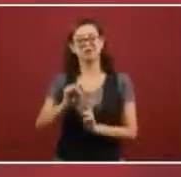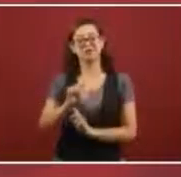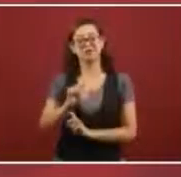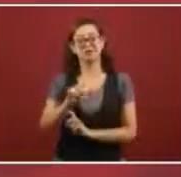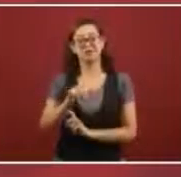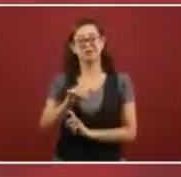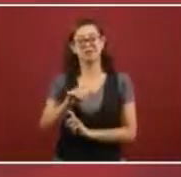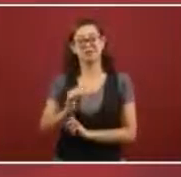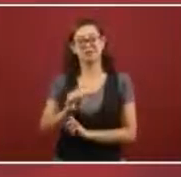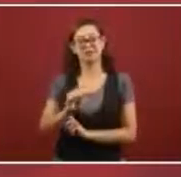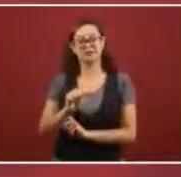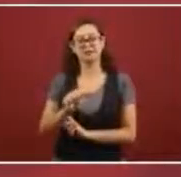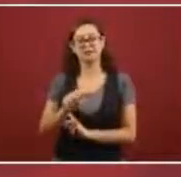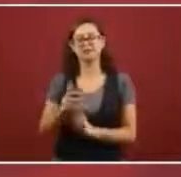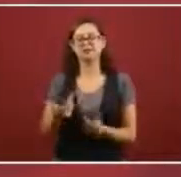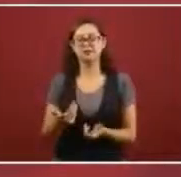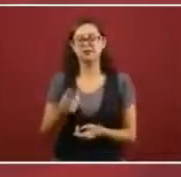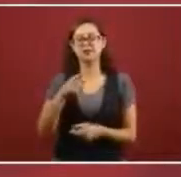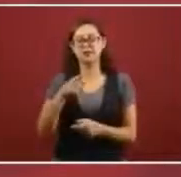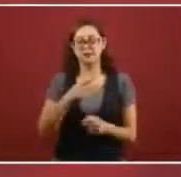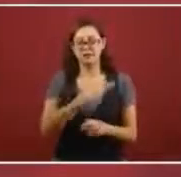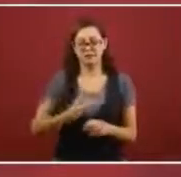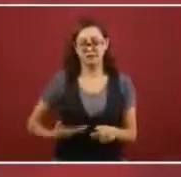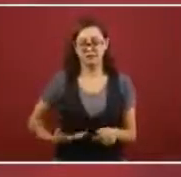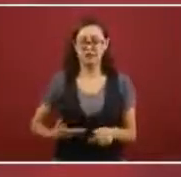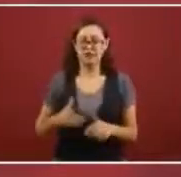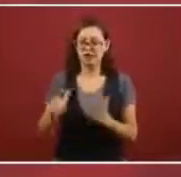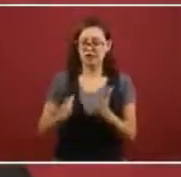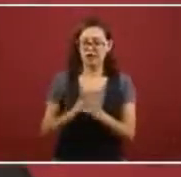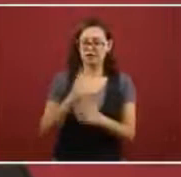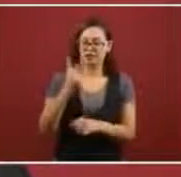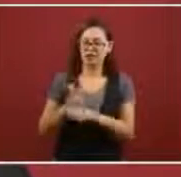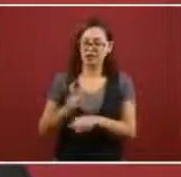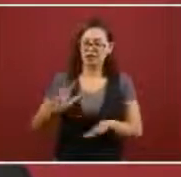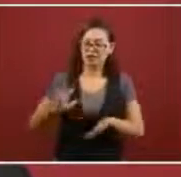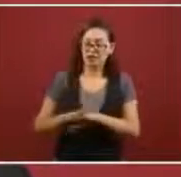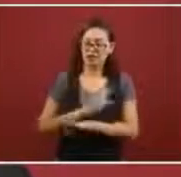modificó una ley secundaria